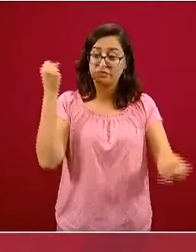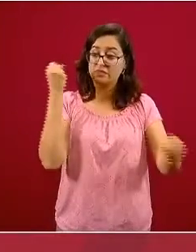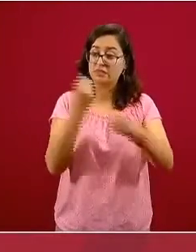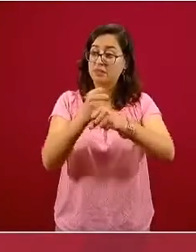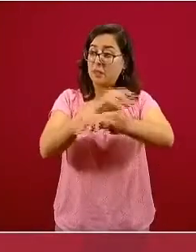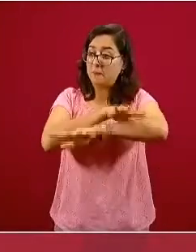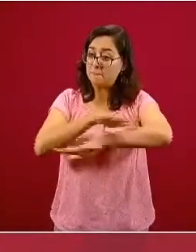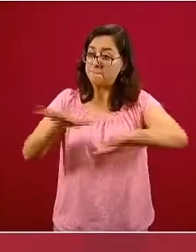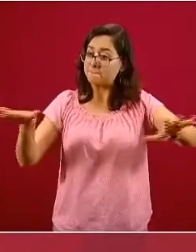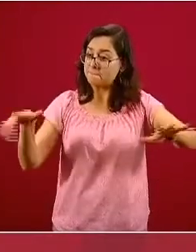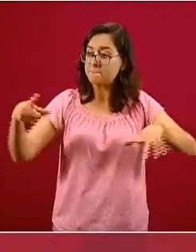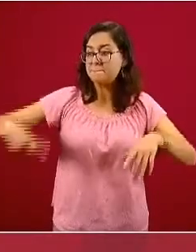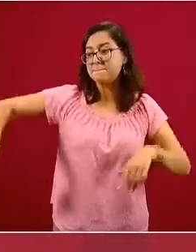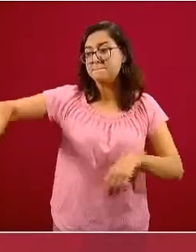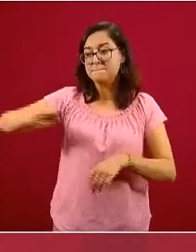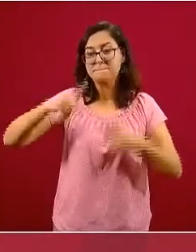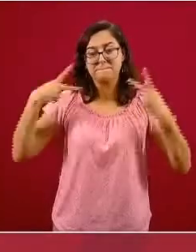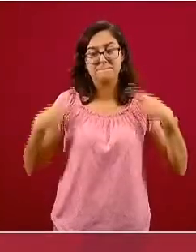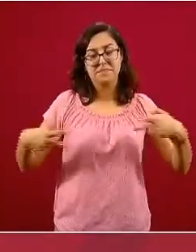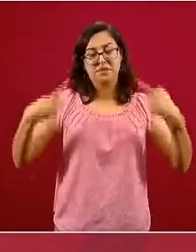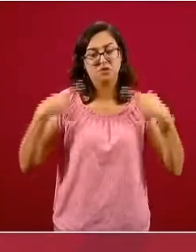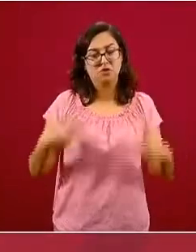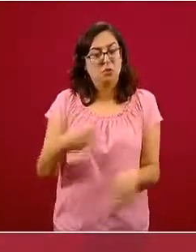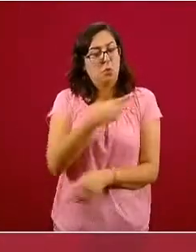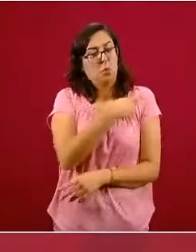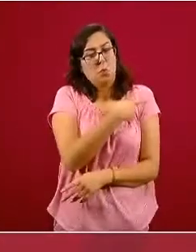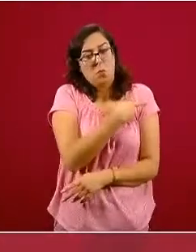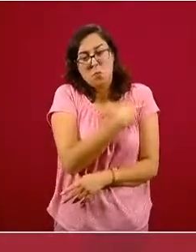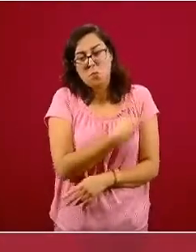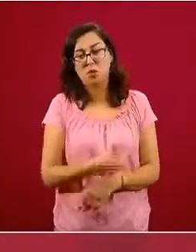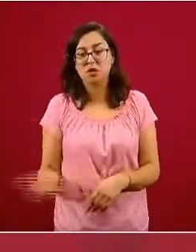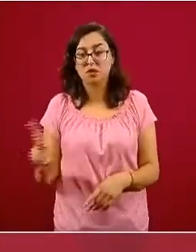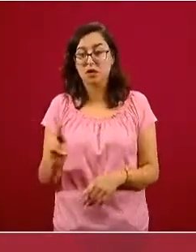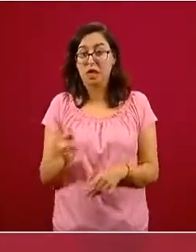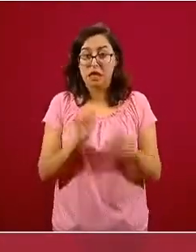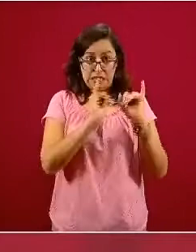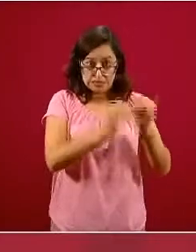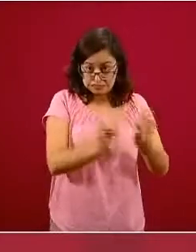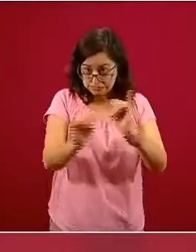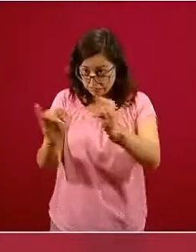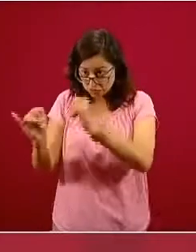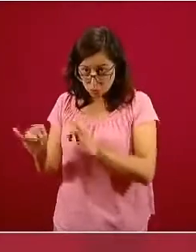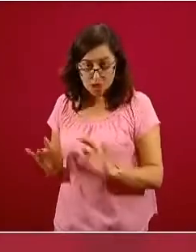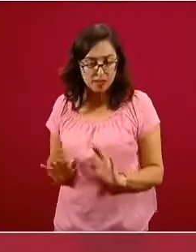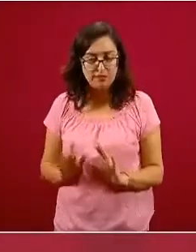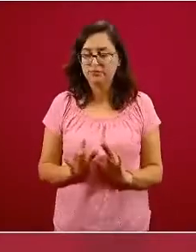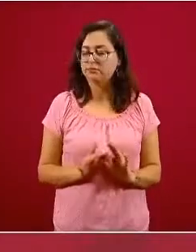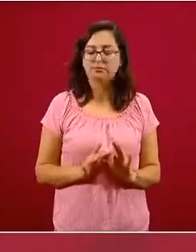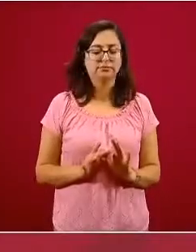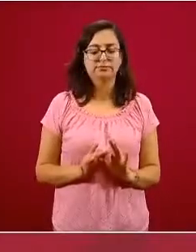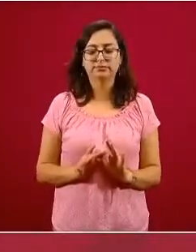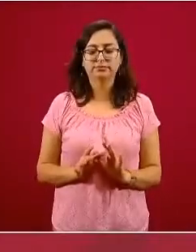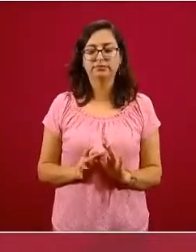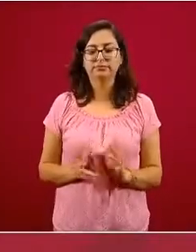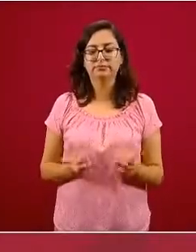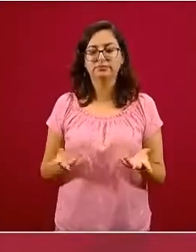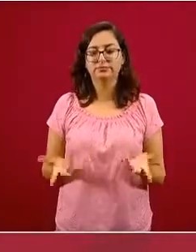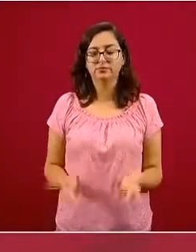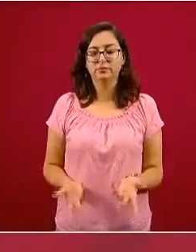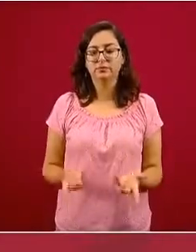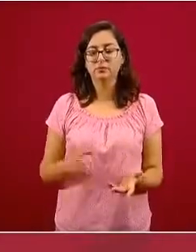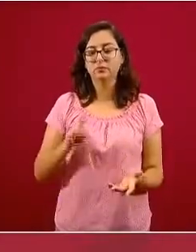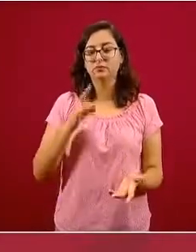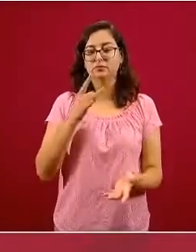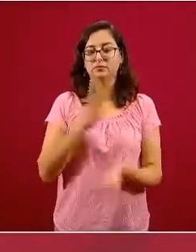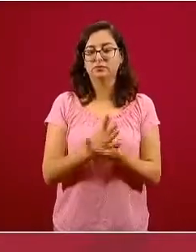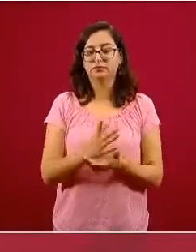en poblaciones empobrecidas, en poblaciones que no tienen, no solamente en términos individuales, visualices esto, no es